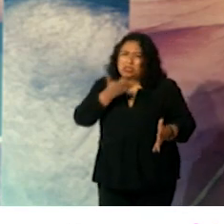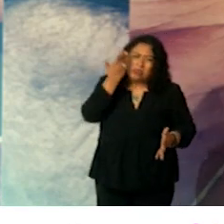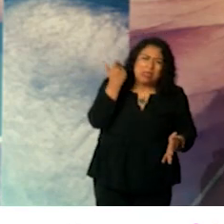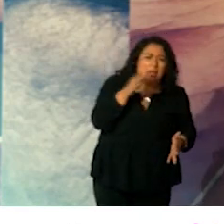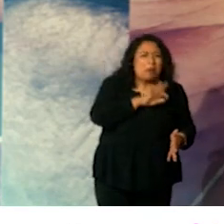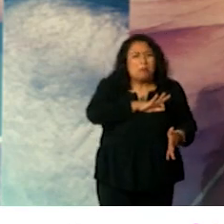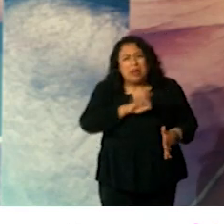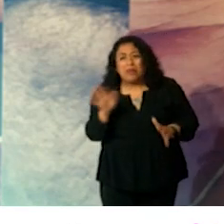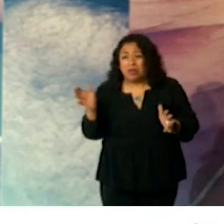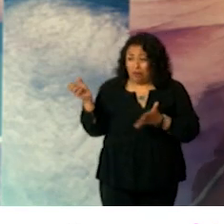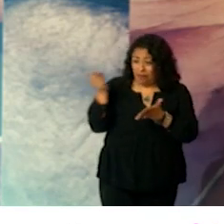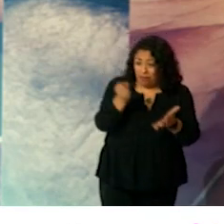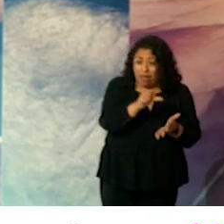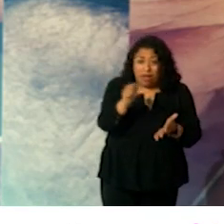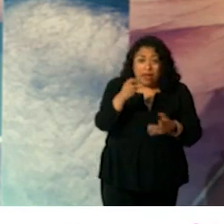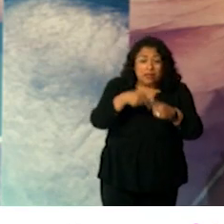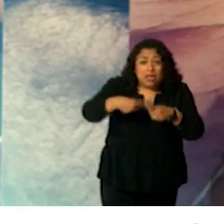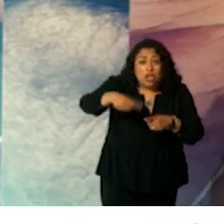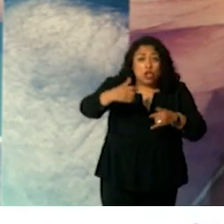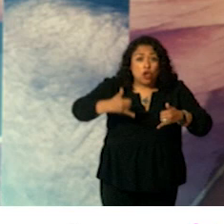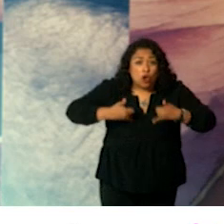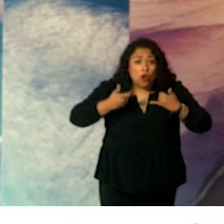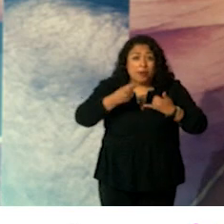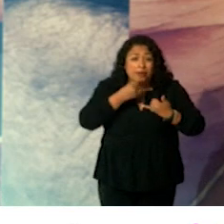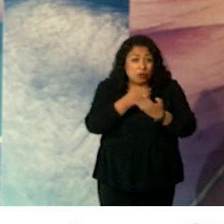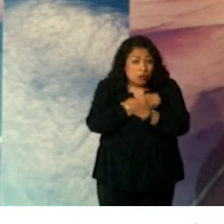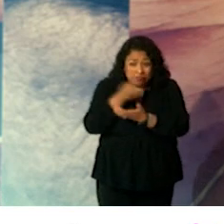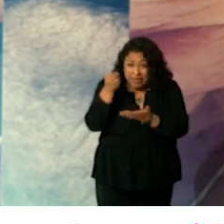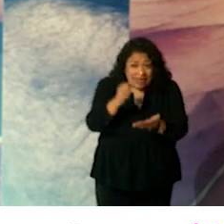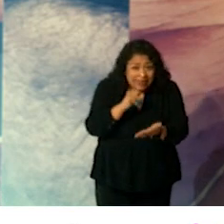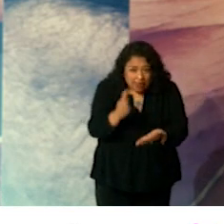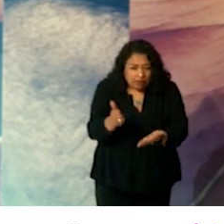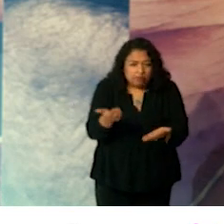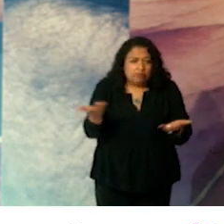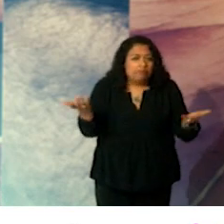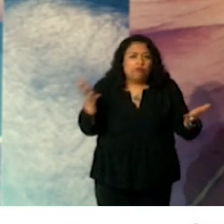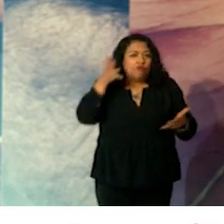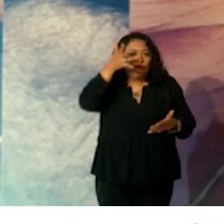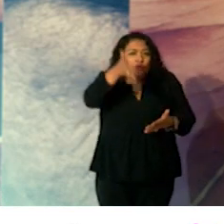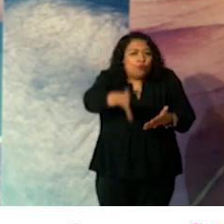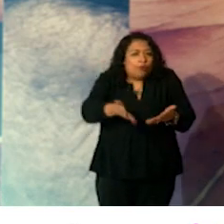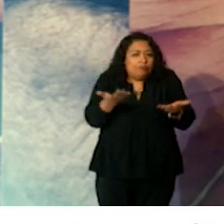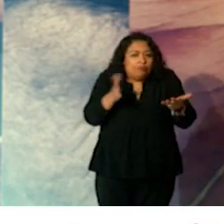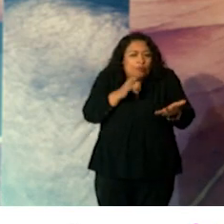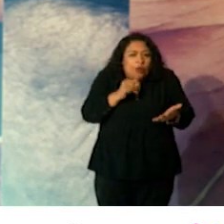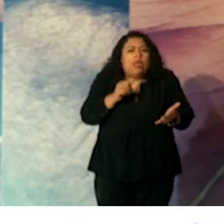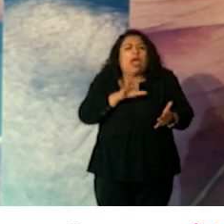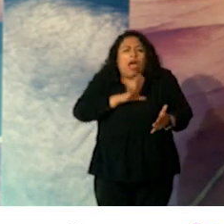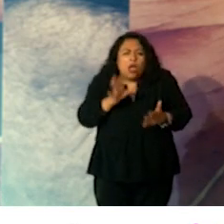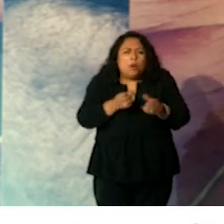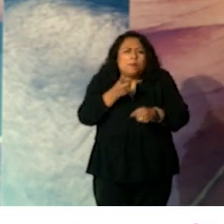pueda. Si no invertimos en juventudes, en niñez y educación, entonces no le estamos prometiendo futuro, le estamos prometiendo